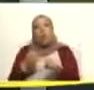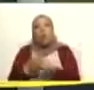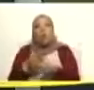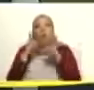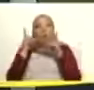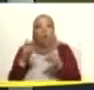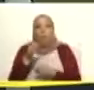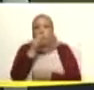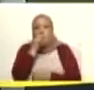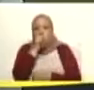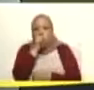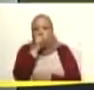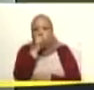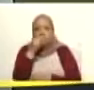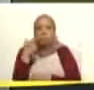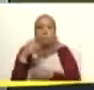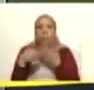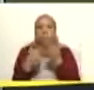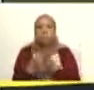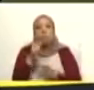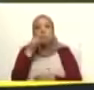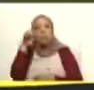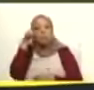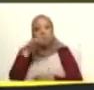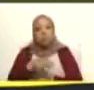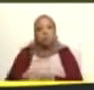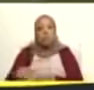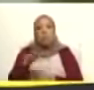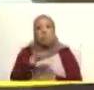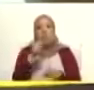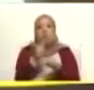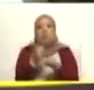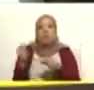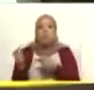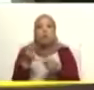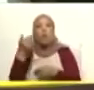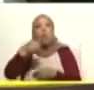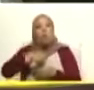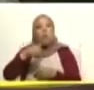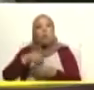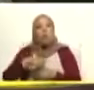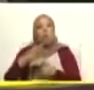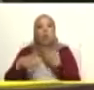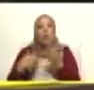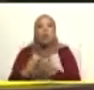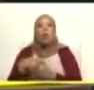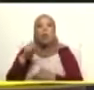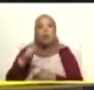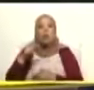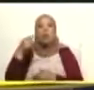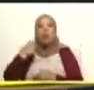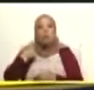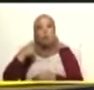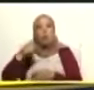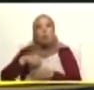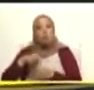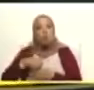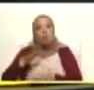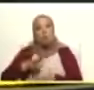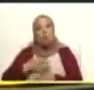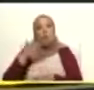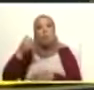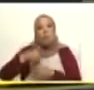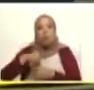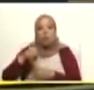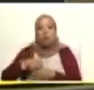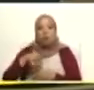decía una de las compañeras, mi mamá me dijo que no estaba decidida si iba a votar, pero yo le voy a decir que como yo voté, ella también tiene que ir